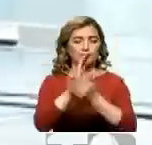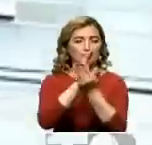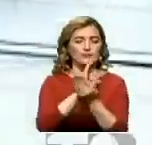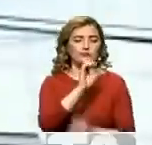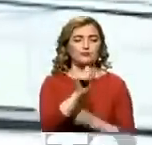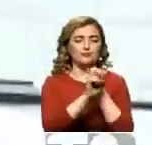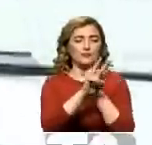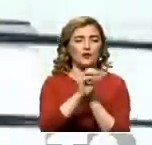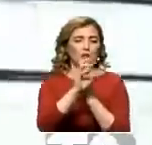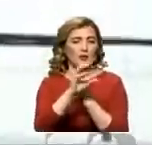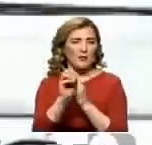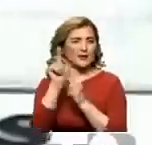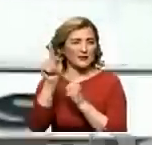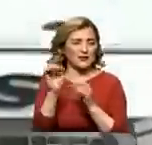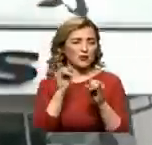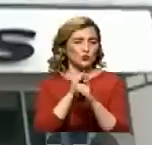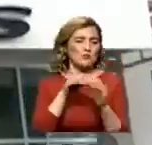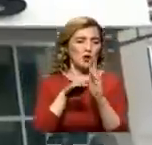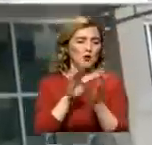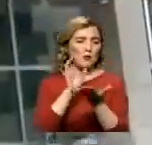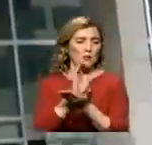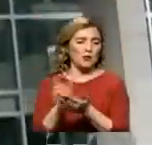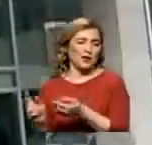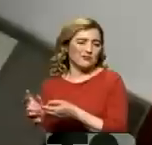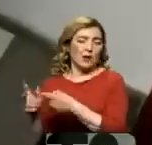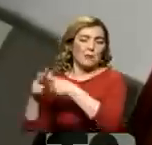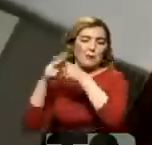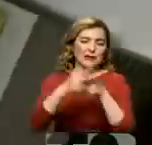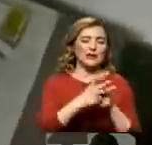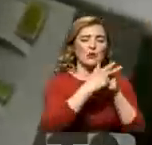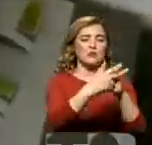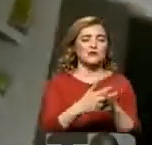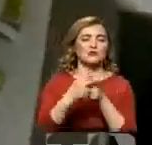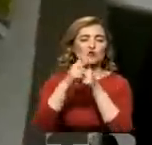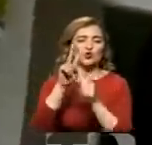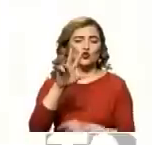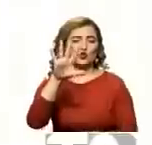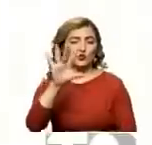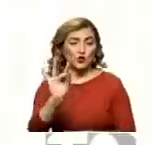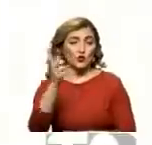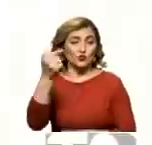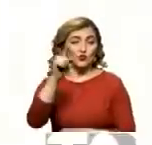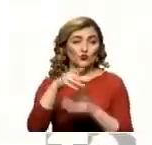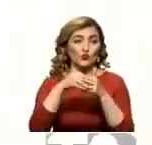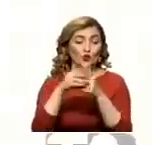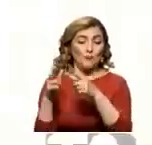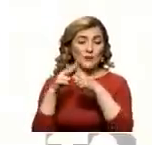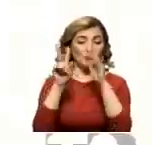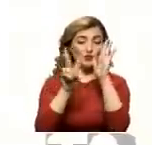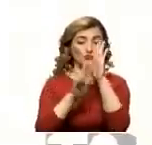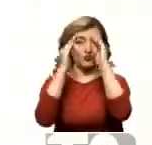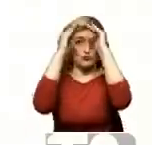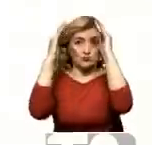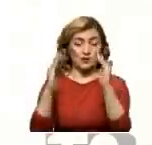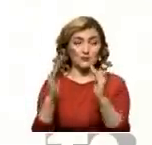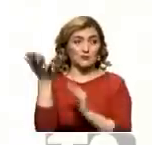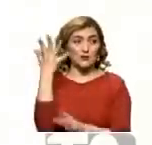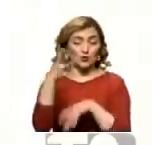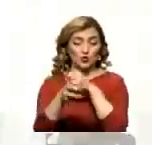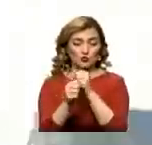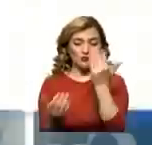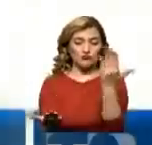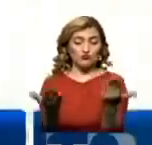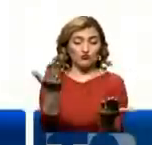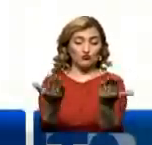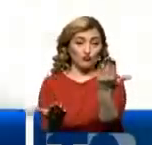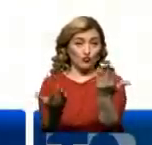2020 la institución aspira a colocar $850 millones en préstamos hipotecarios. El año pasado revisaba las cifras